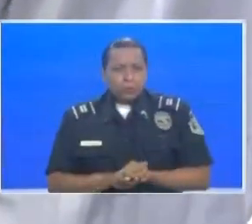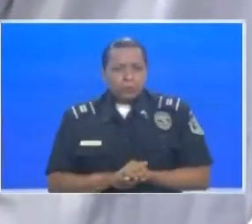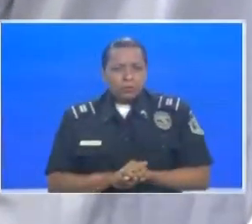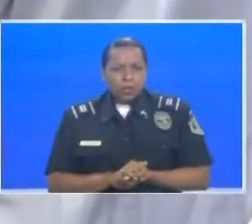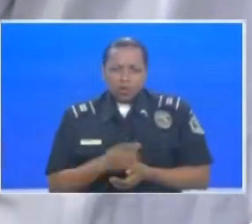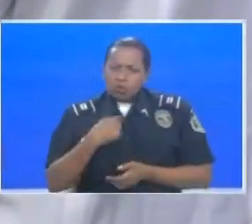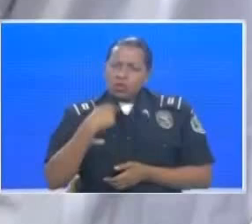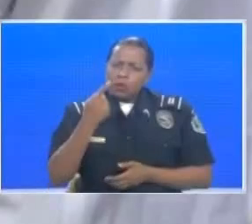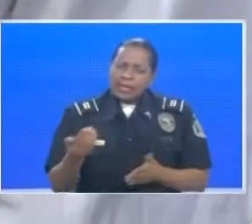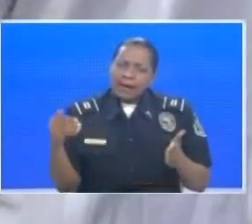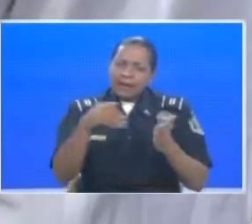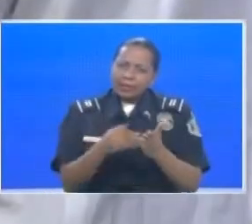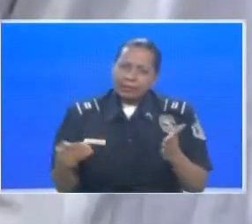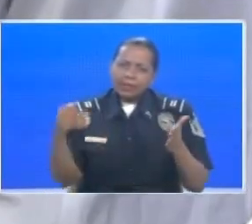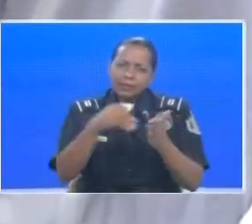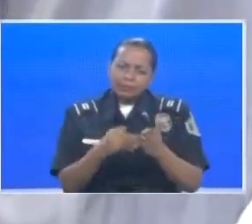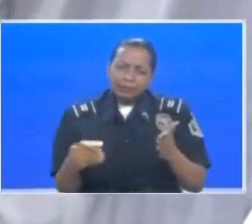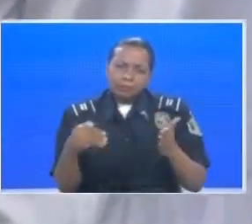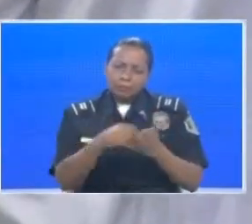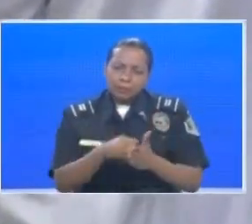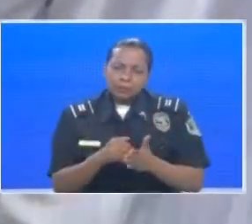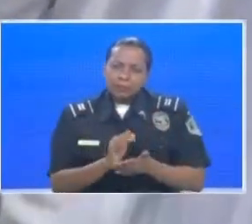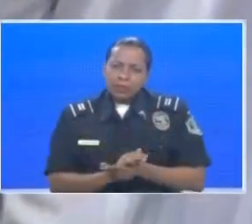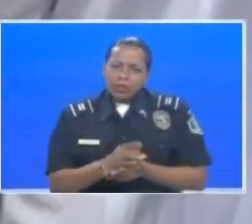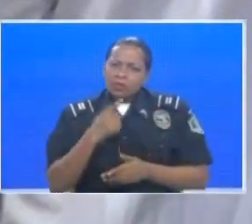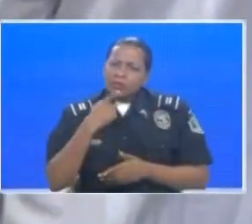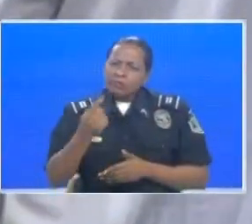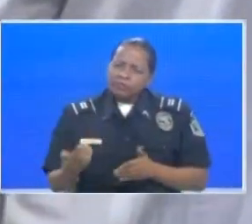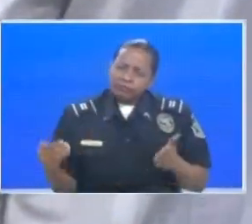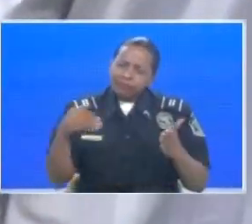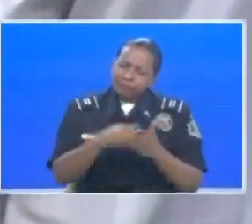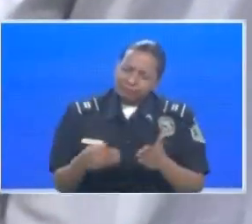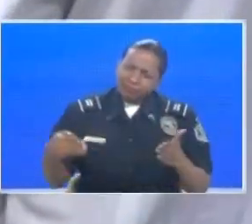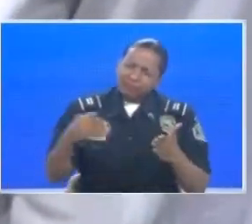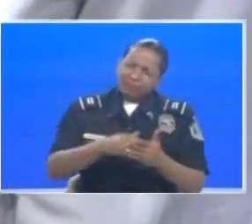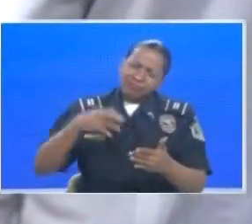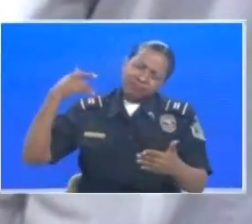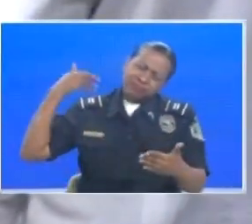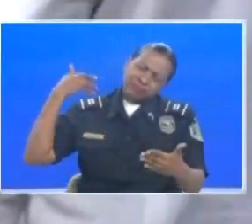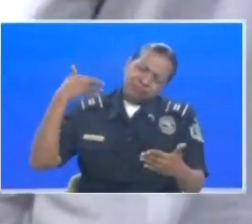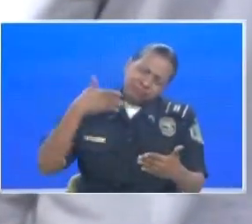Yo le voy a repetir lo que se ha repetido muchísimas veces.